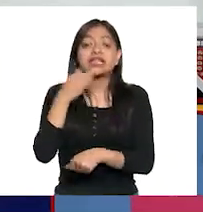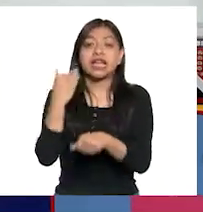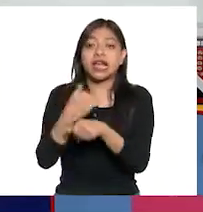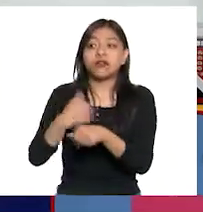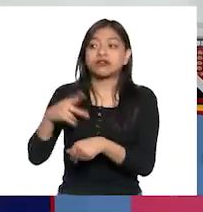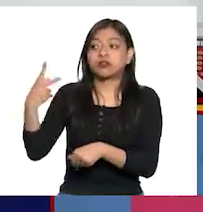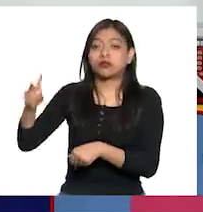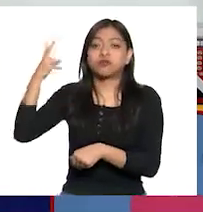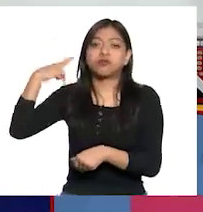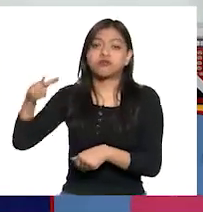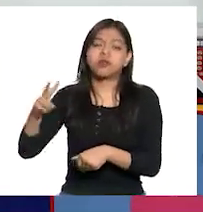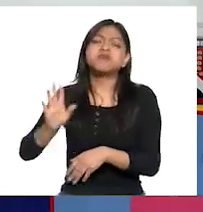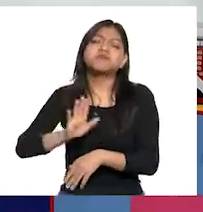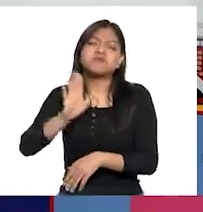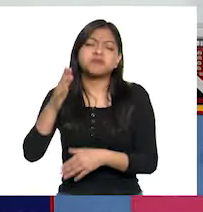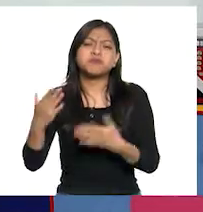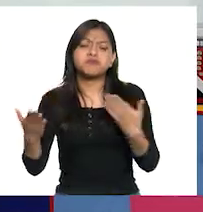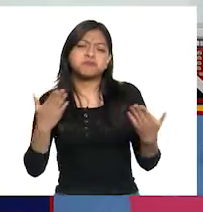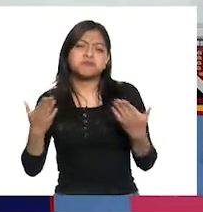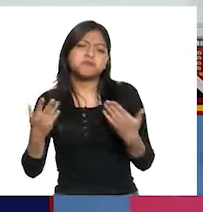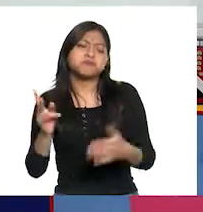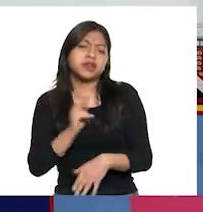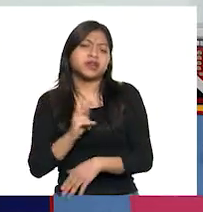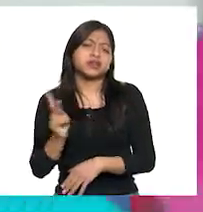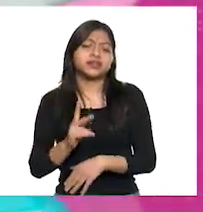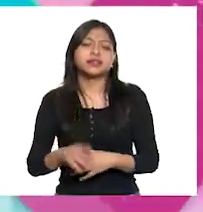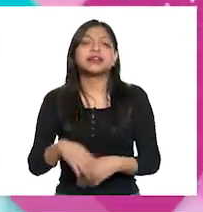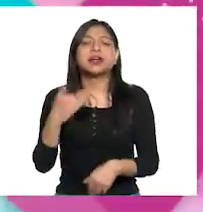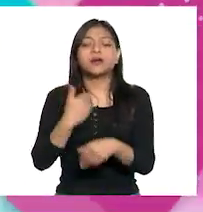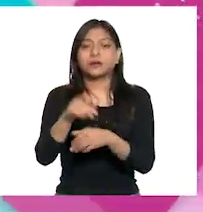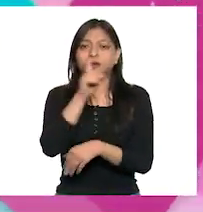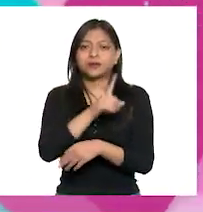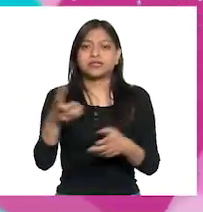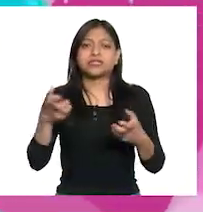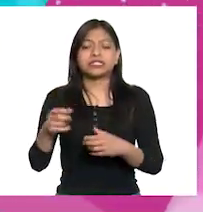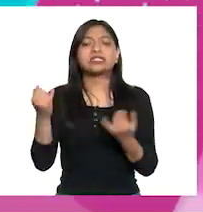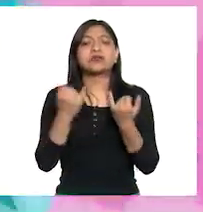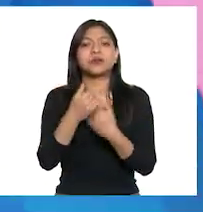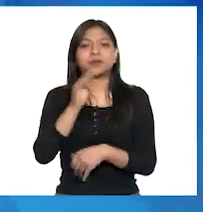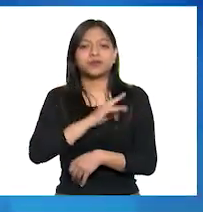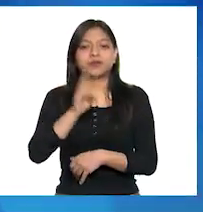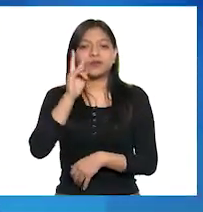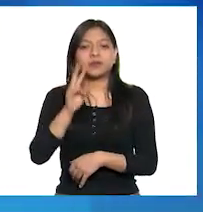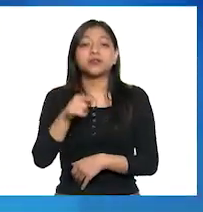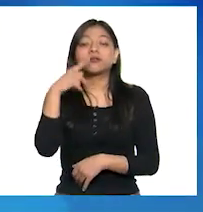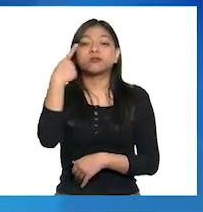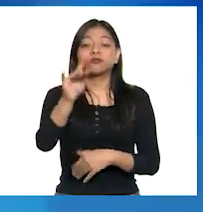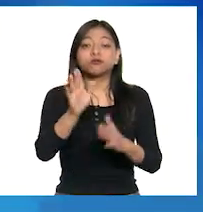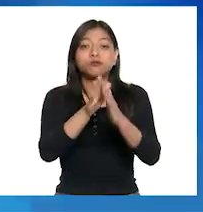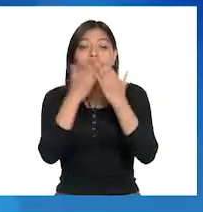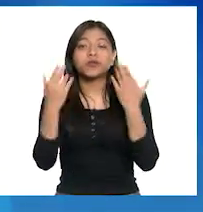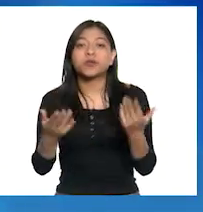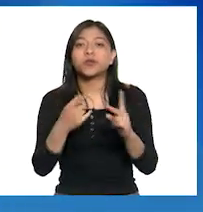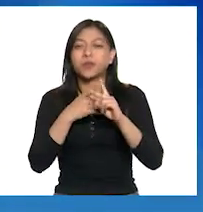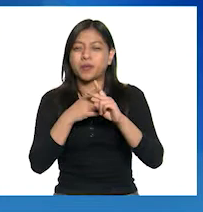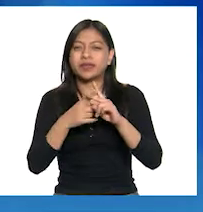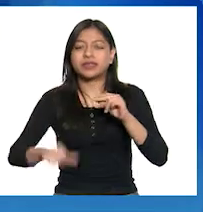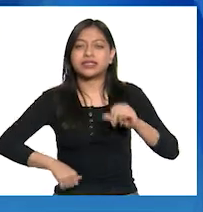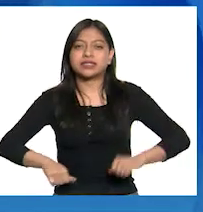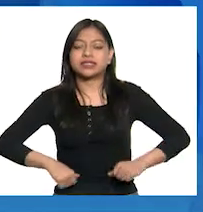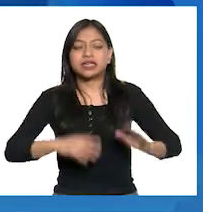mucho justamente a esto que vamos a realizar. Y yo sé que ustedes también lo pueden ver porque van a abrir su libro de desafíos matemáticos en la